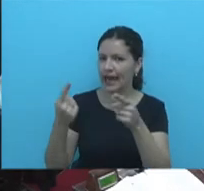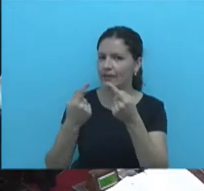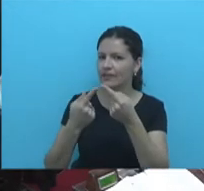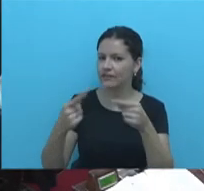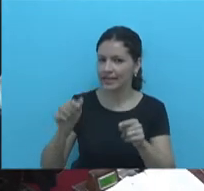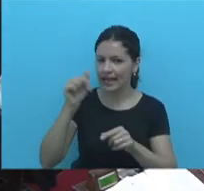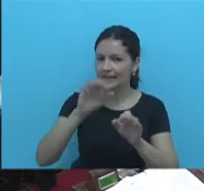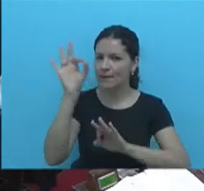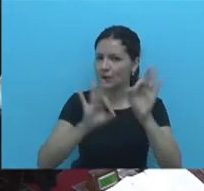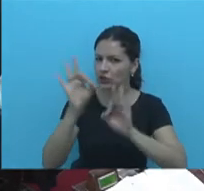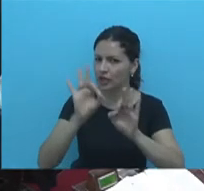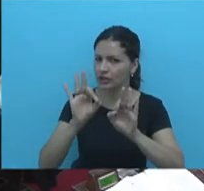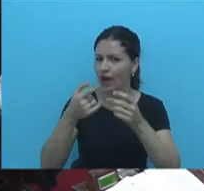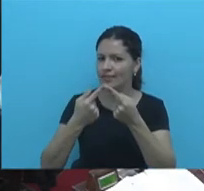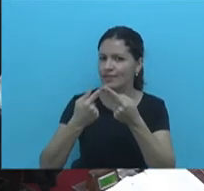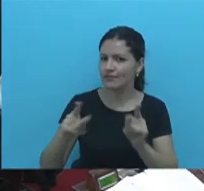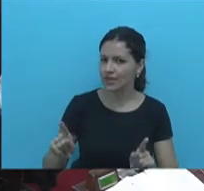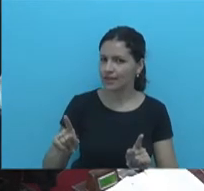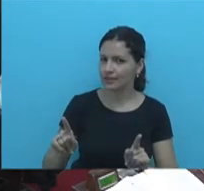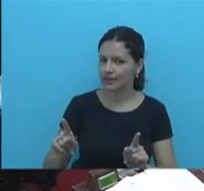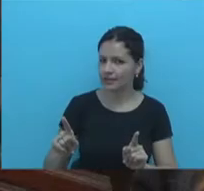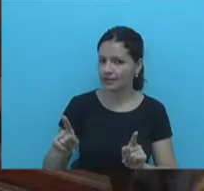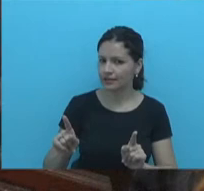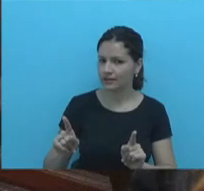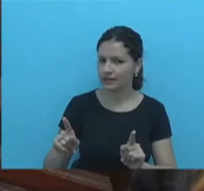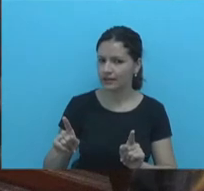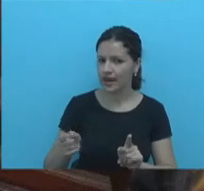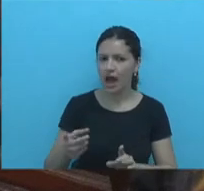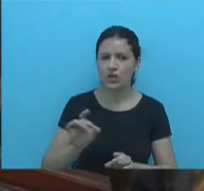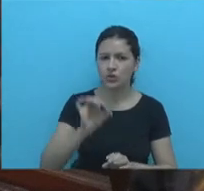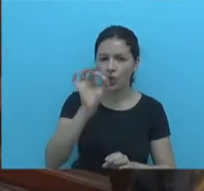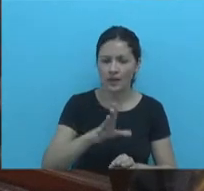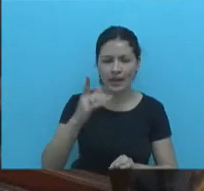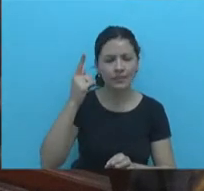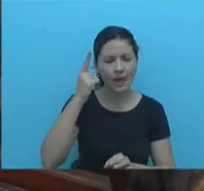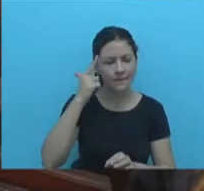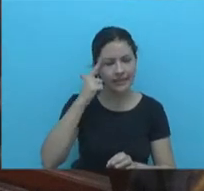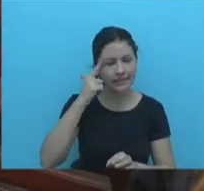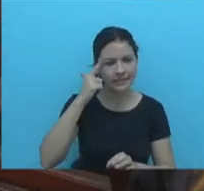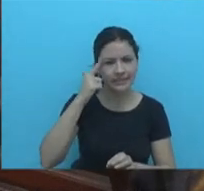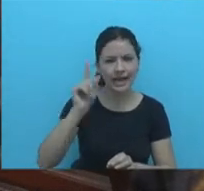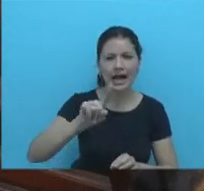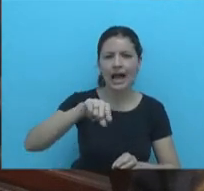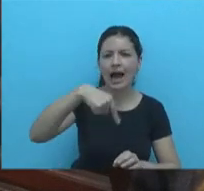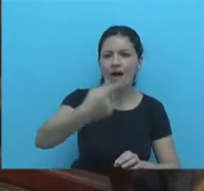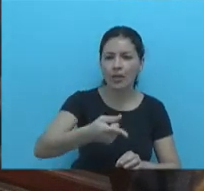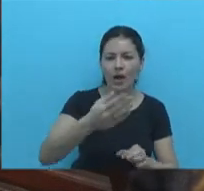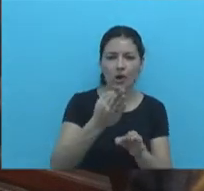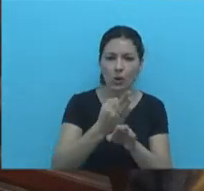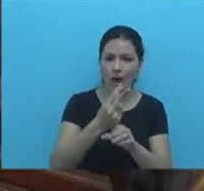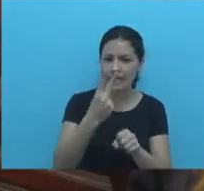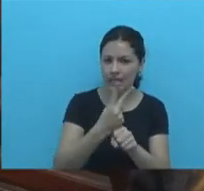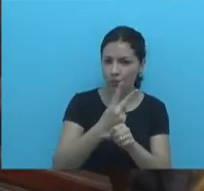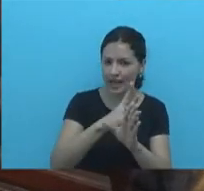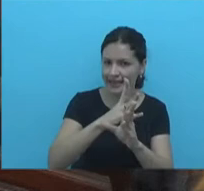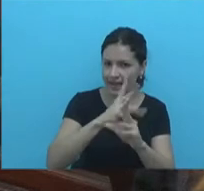proyecto presentando para después qué quieren estudiar, más que nada, no qué es lo que les gusta hacer mientras